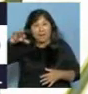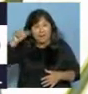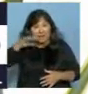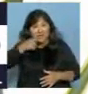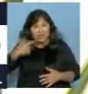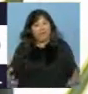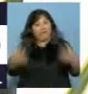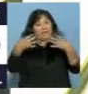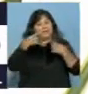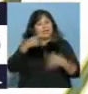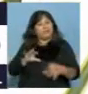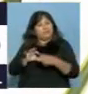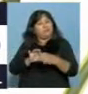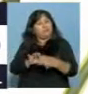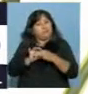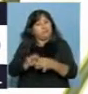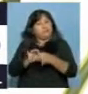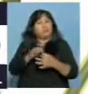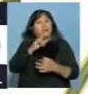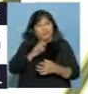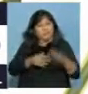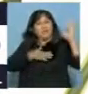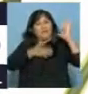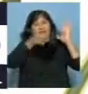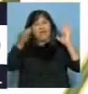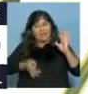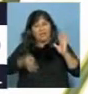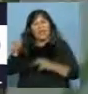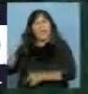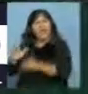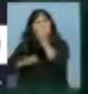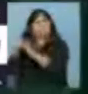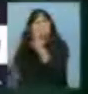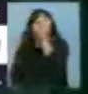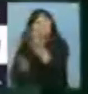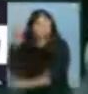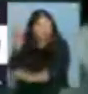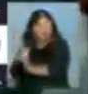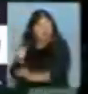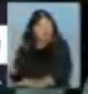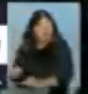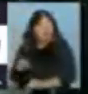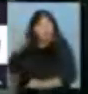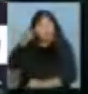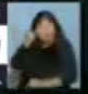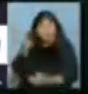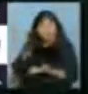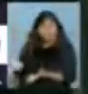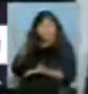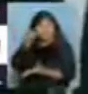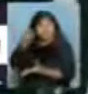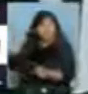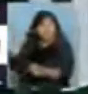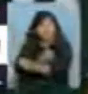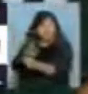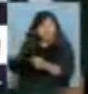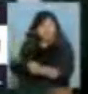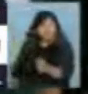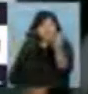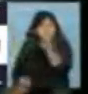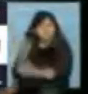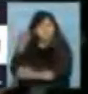el compromiso de la construcción de este establecimiento educativo, y me alegra que hoy estemos cumpliendo en el marco de un programa